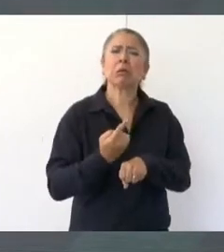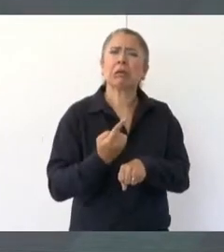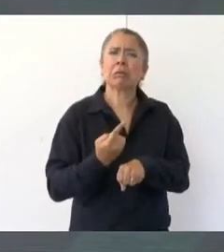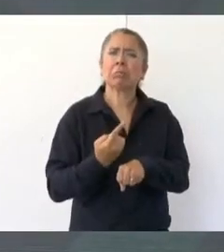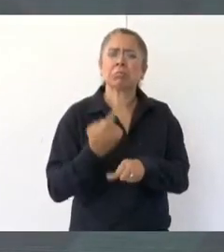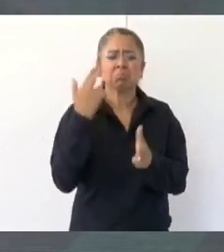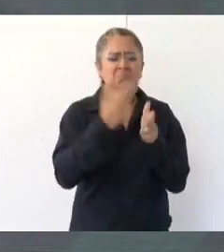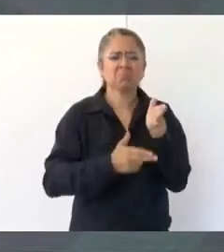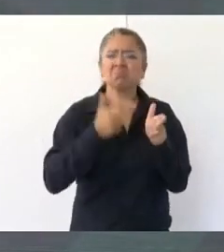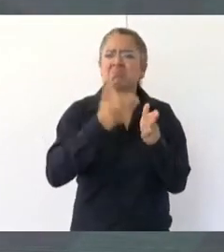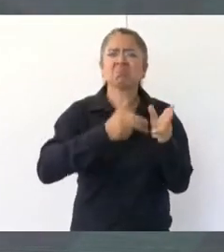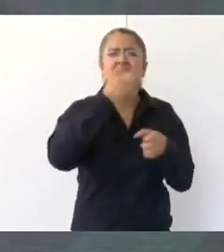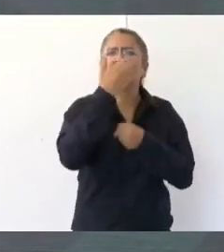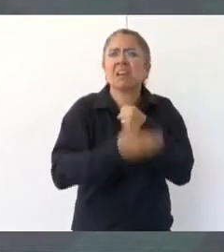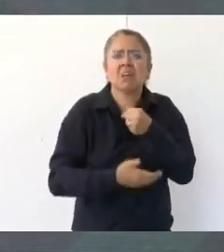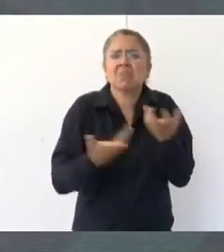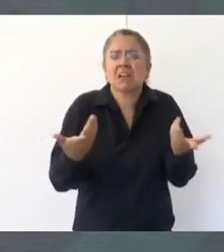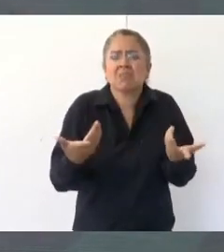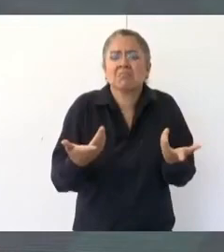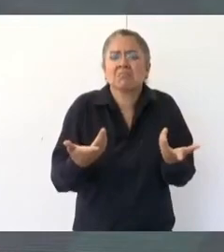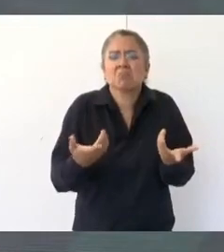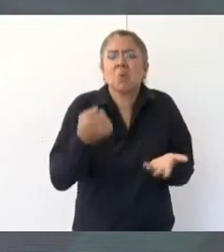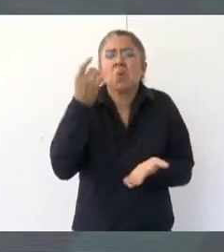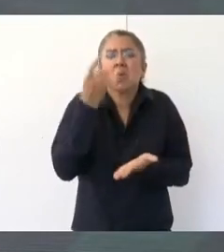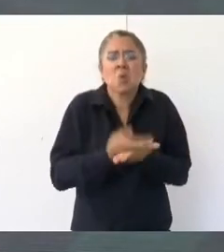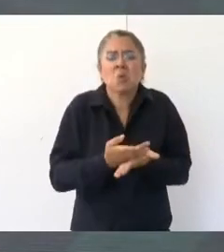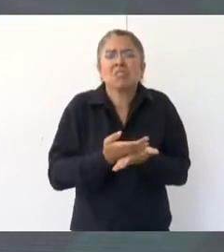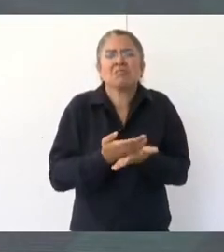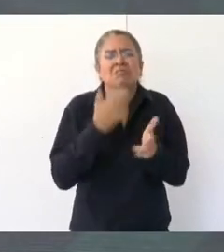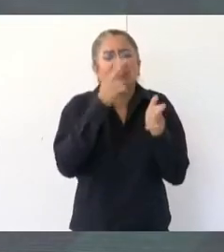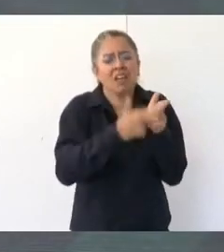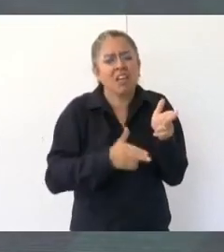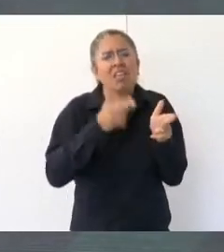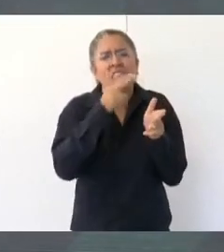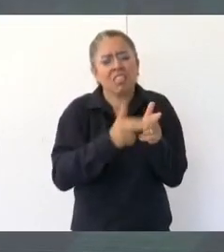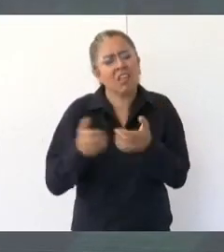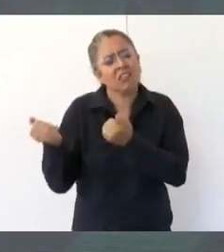trenes de pasajeros, solo dejaron los trenes de carga,